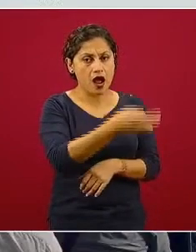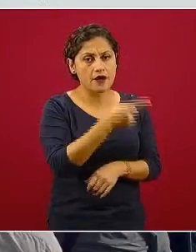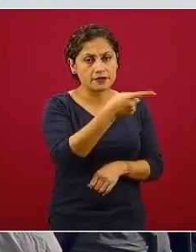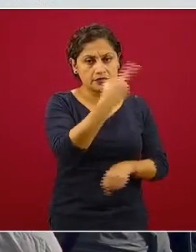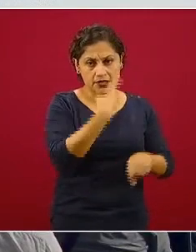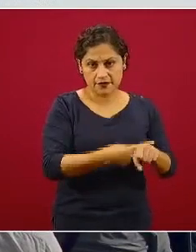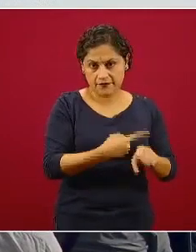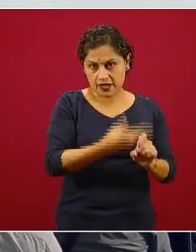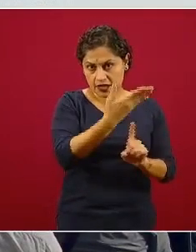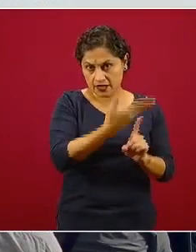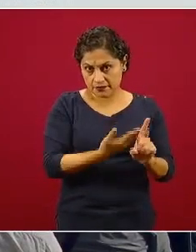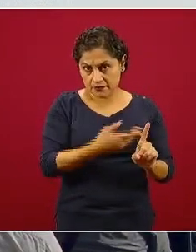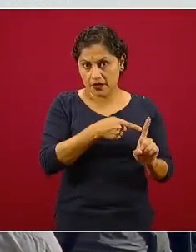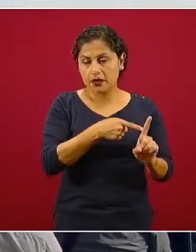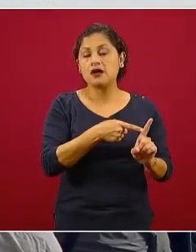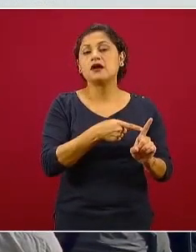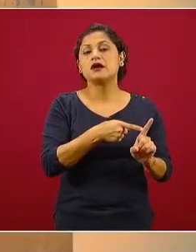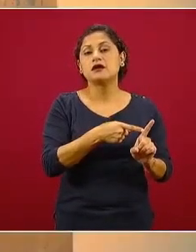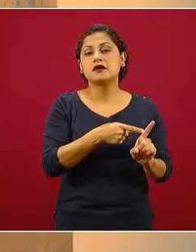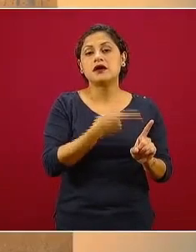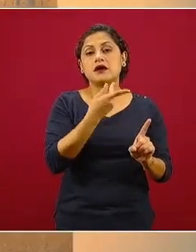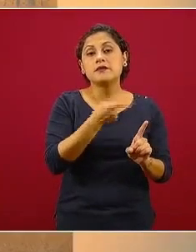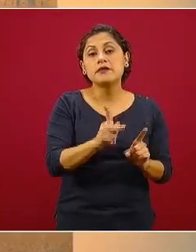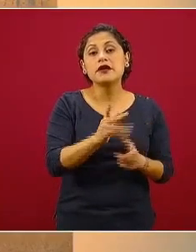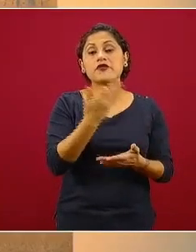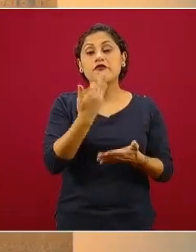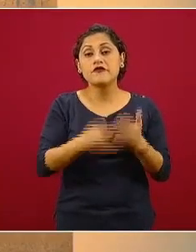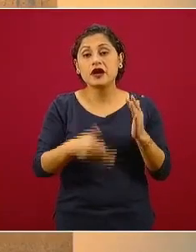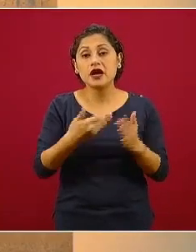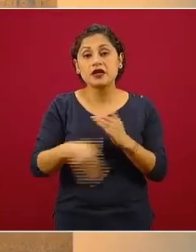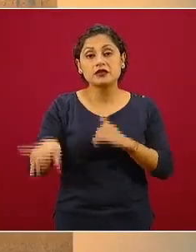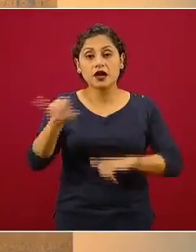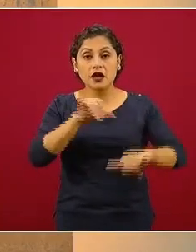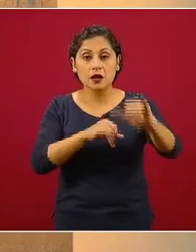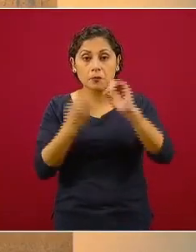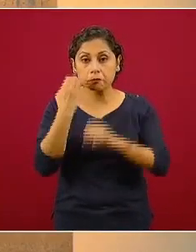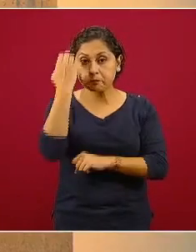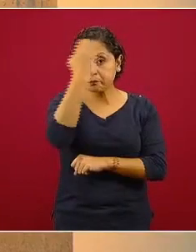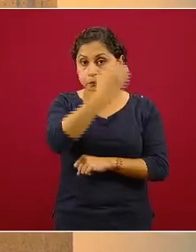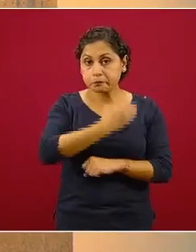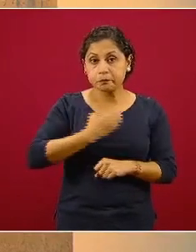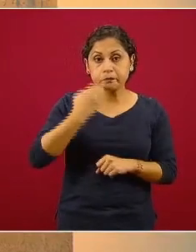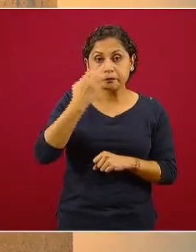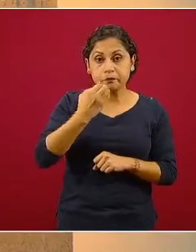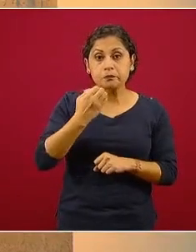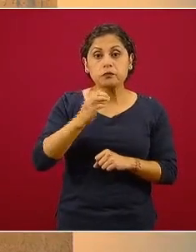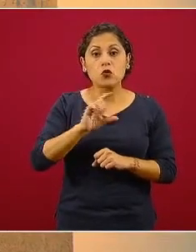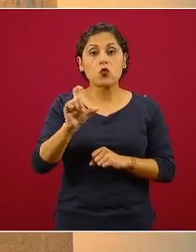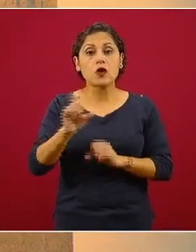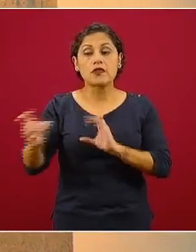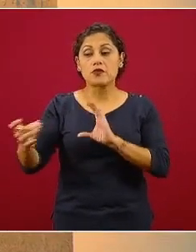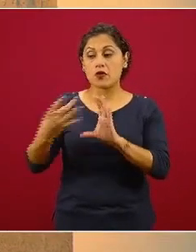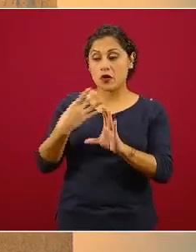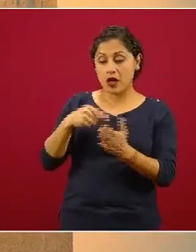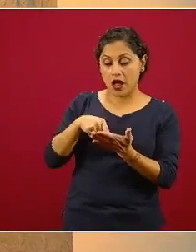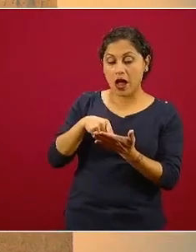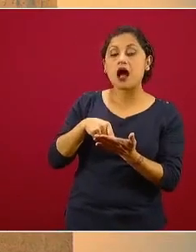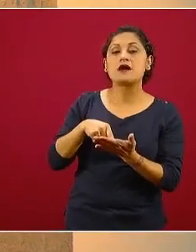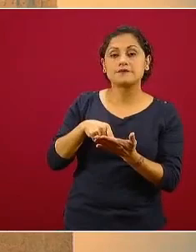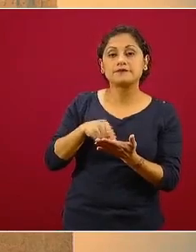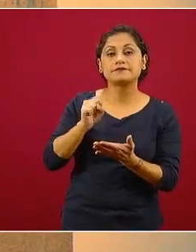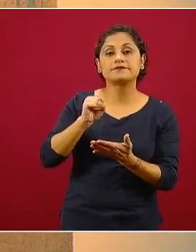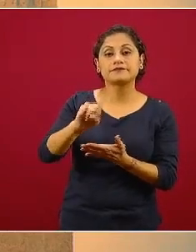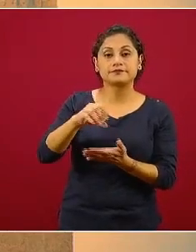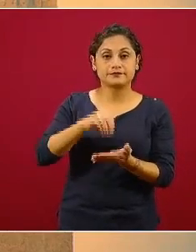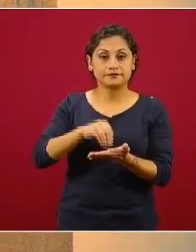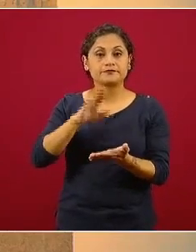no estaba el resultado del laboratorio. Y en el momento en que llega, en la plataforma de información, se registra el caso